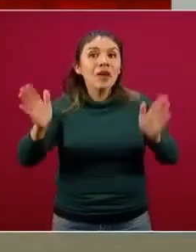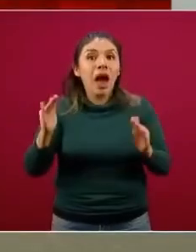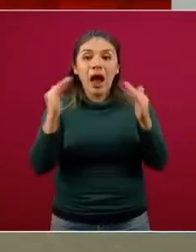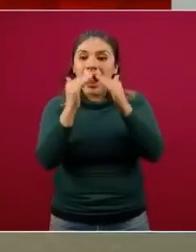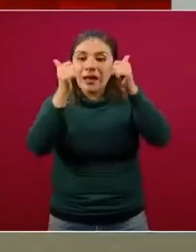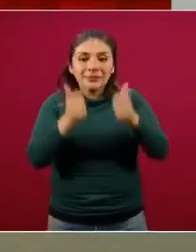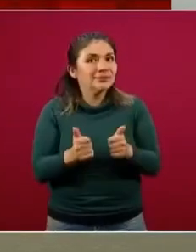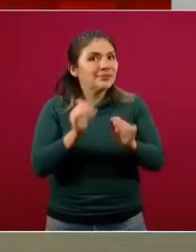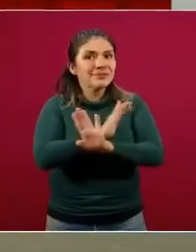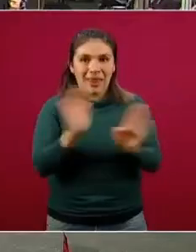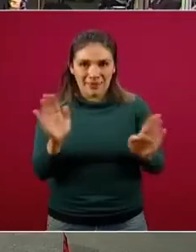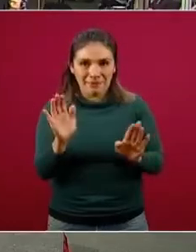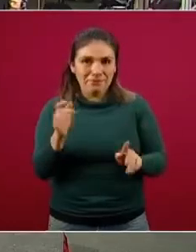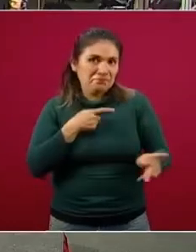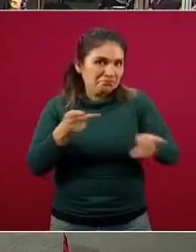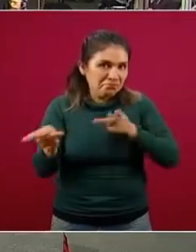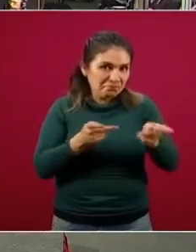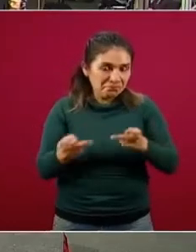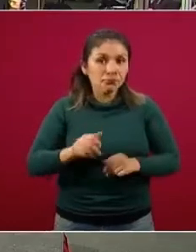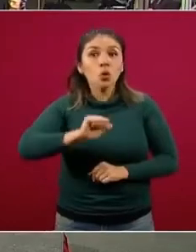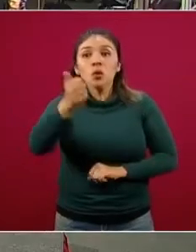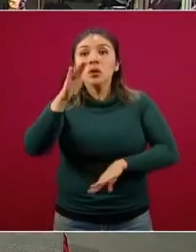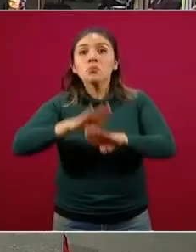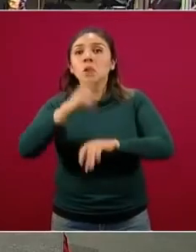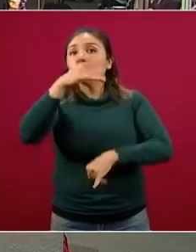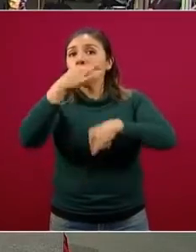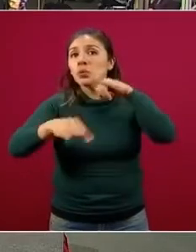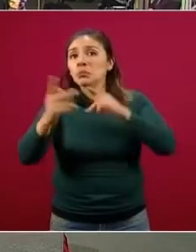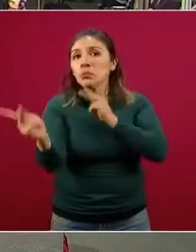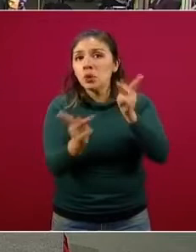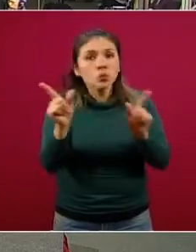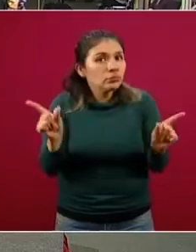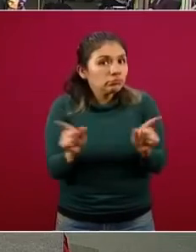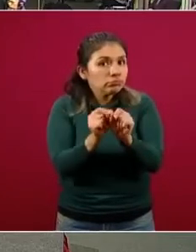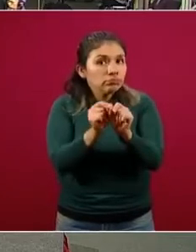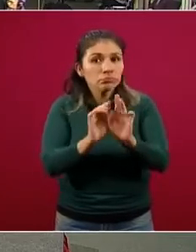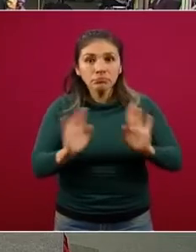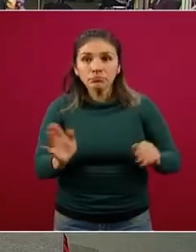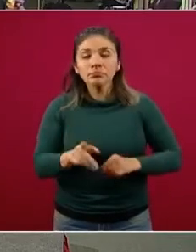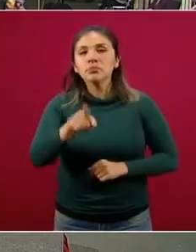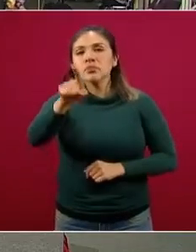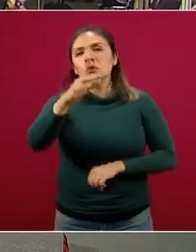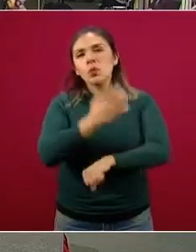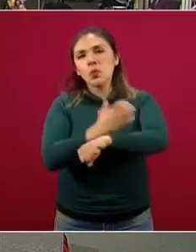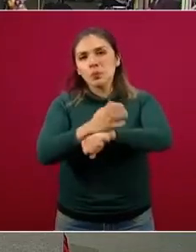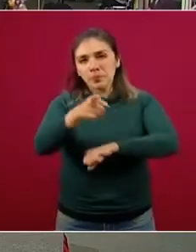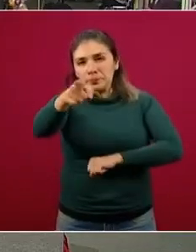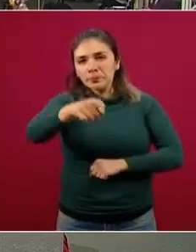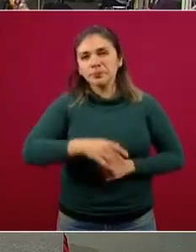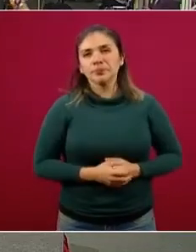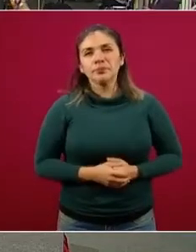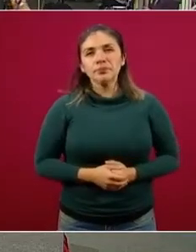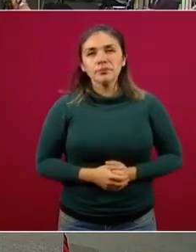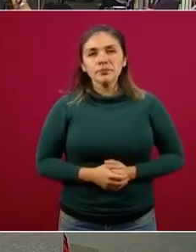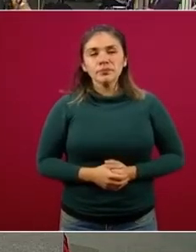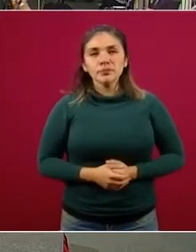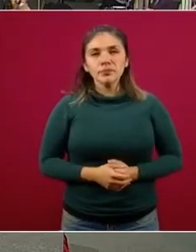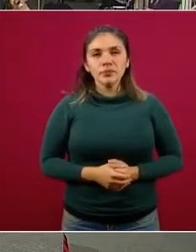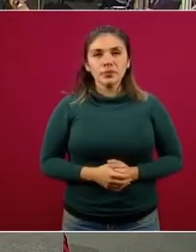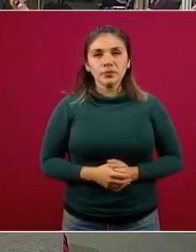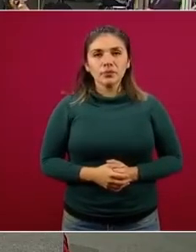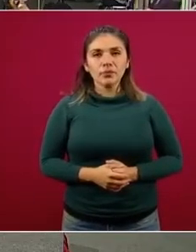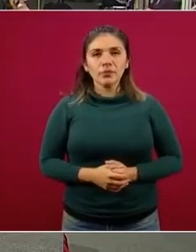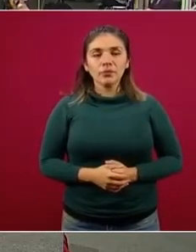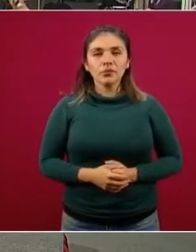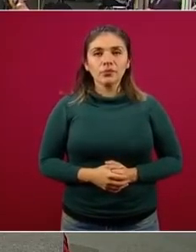desconfinamiento. Muchas gracias. Creo que nos da tiempo para una última pregunta corta. Vamos a darle al compañero que está atrás de Natalia Vitela, que ya había levantado